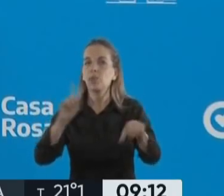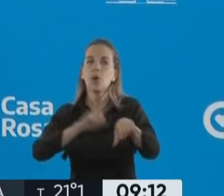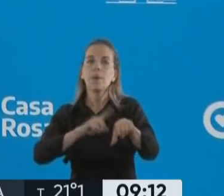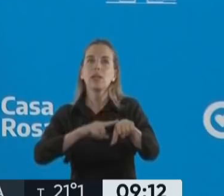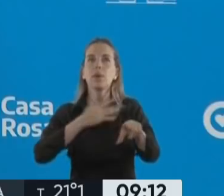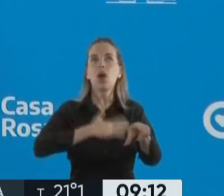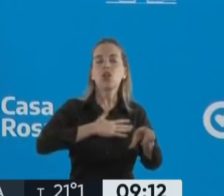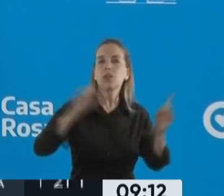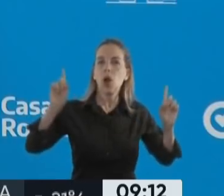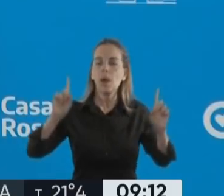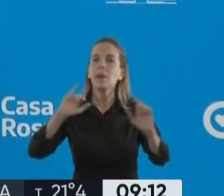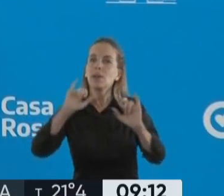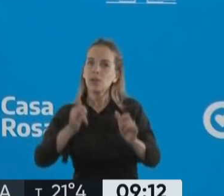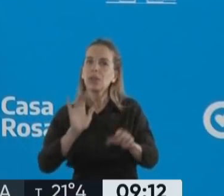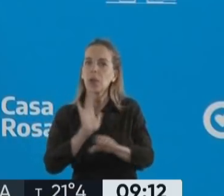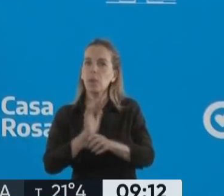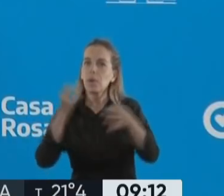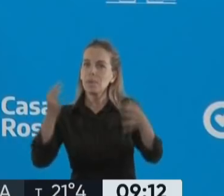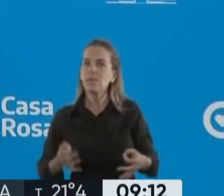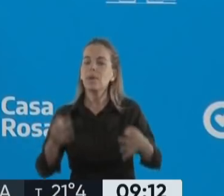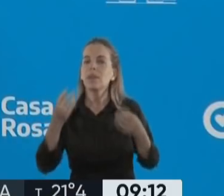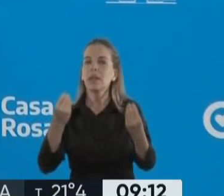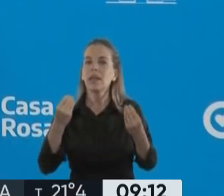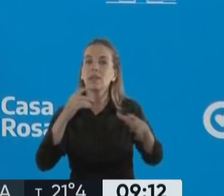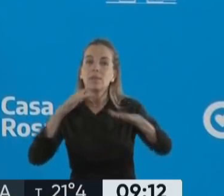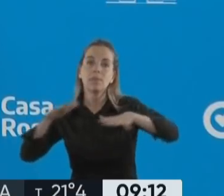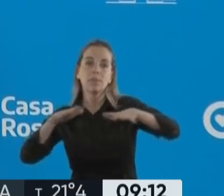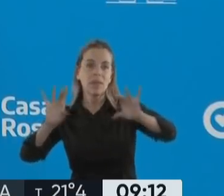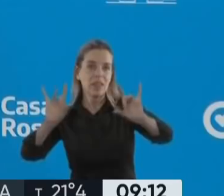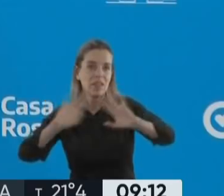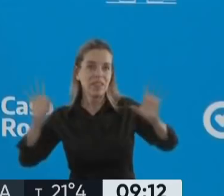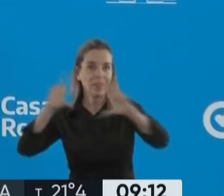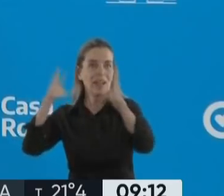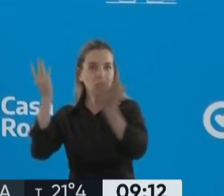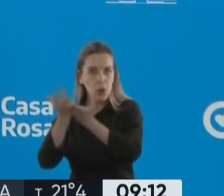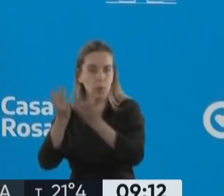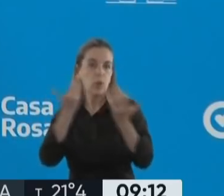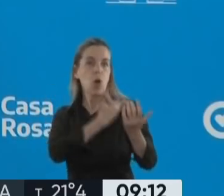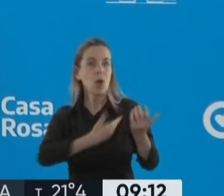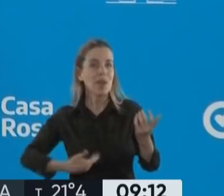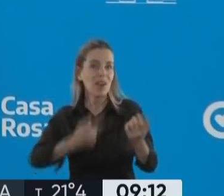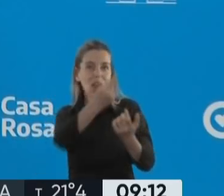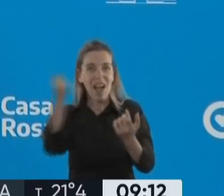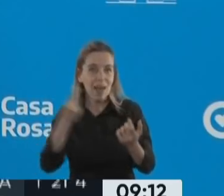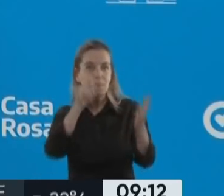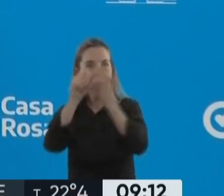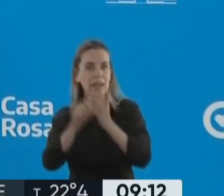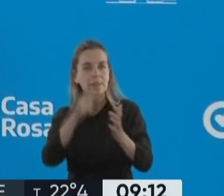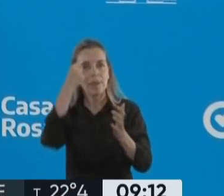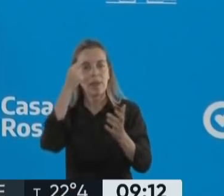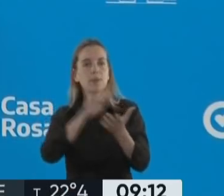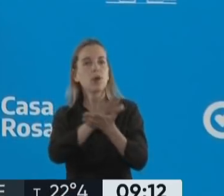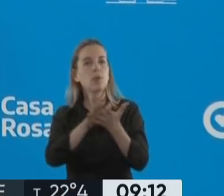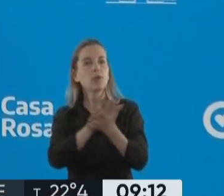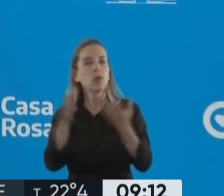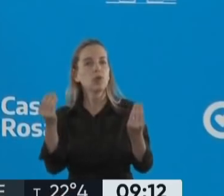sí satisfechos, digamos, ¿no? Porque en medio de una crisis global, lo que los gobiernos estamos buscando es ver la mejor salida para esta crisis en un nuevo mundo